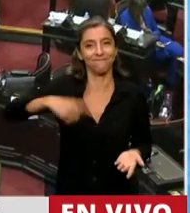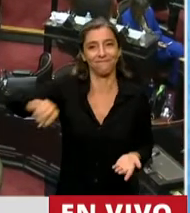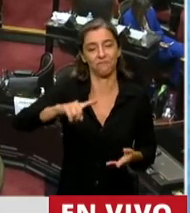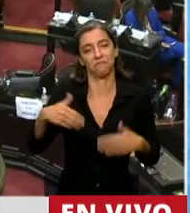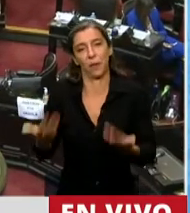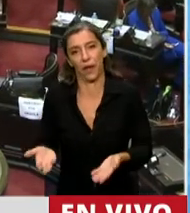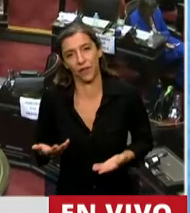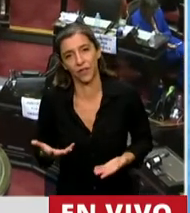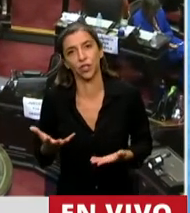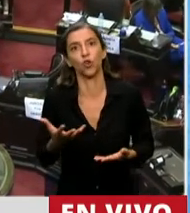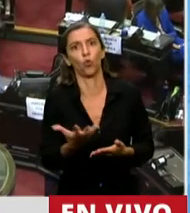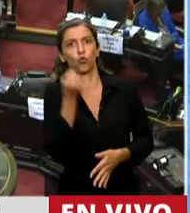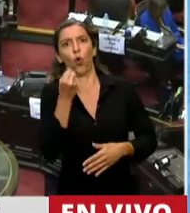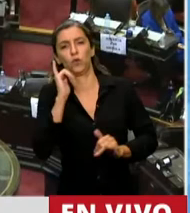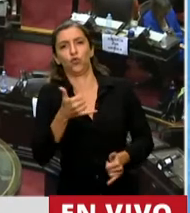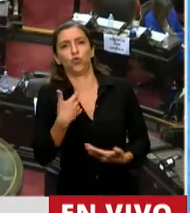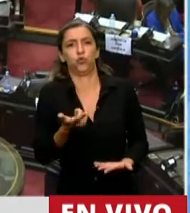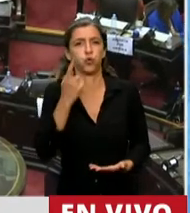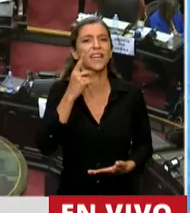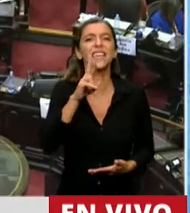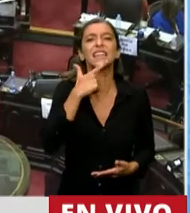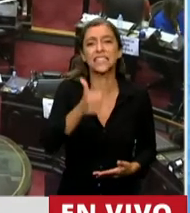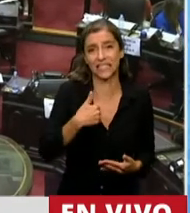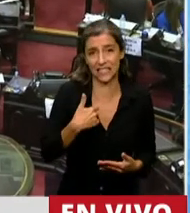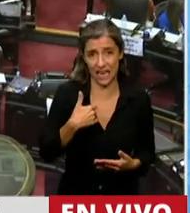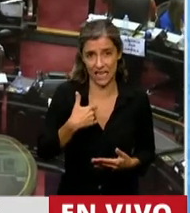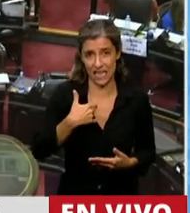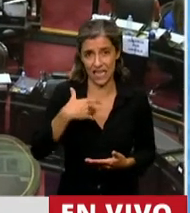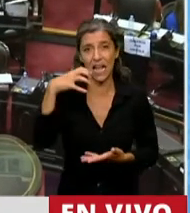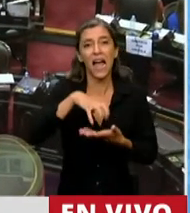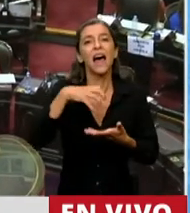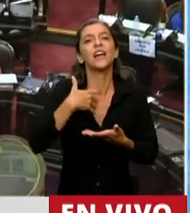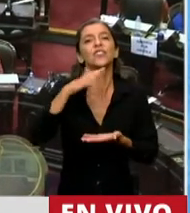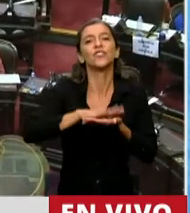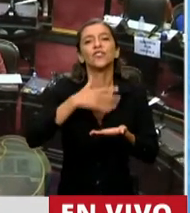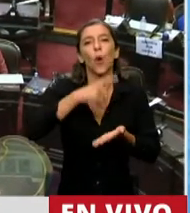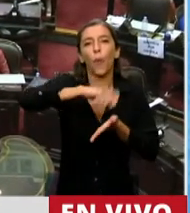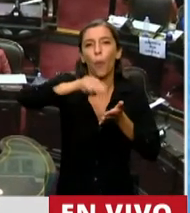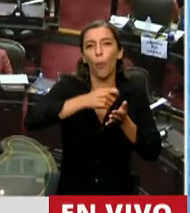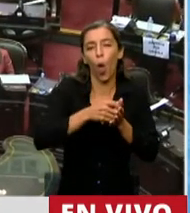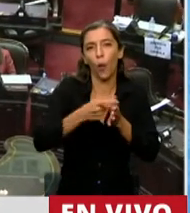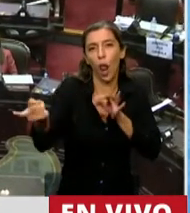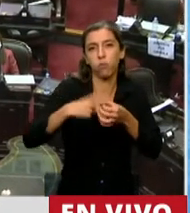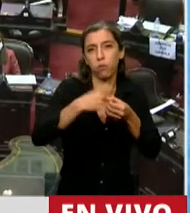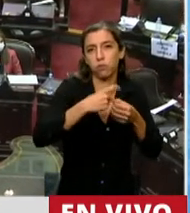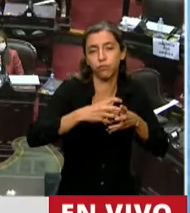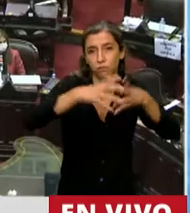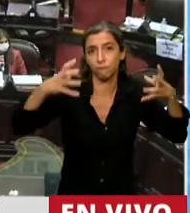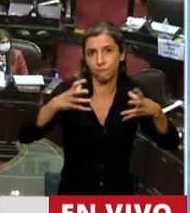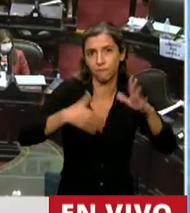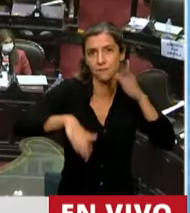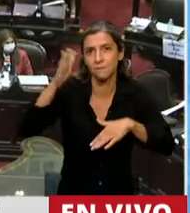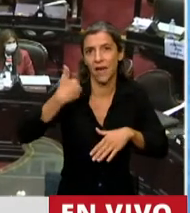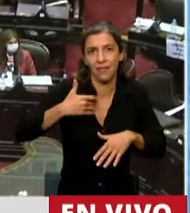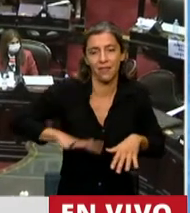ejemplo, IRSA, la corporación inmobiliaria más grande del país, en la Ciudad de Buenos Aires, la mayor terrateniente urbana, como se le